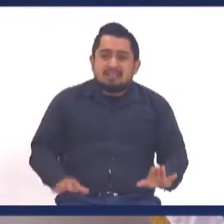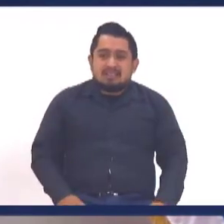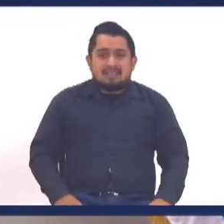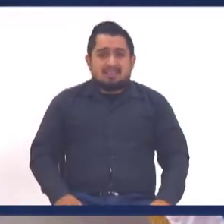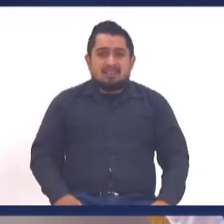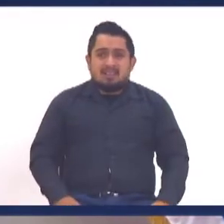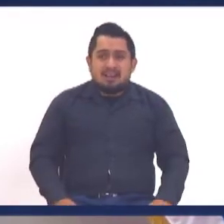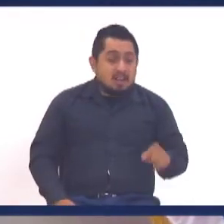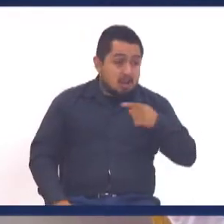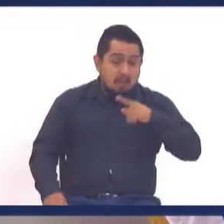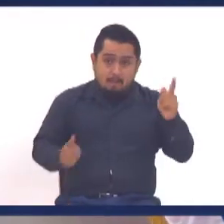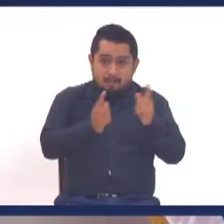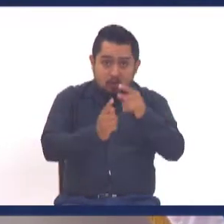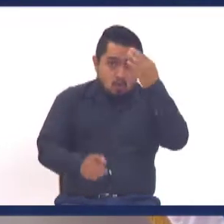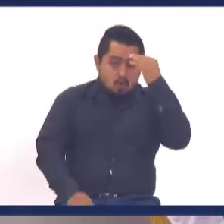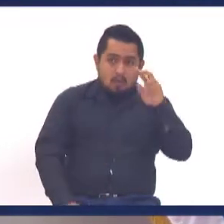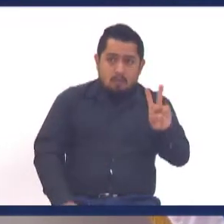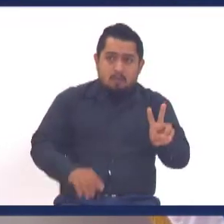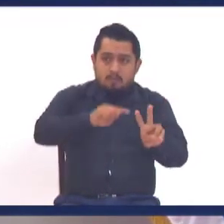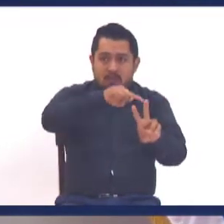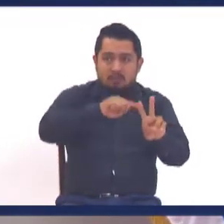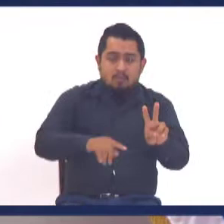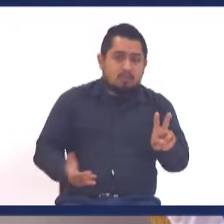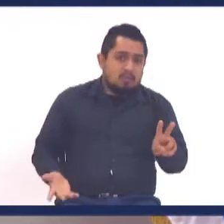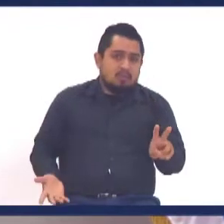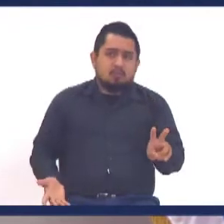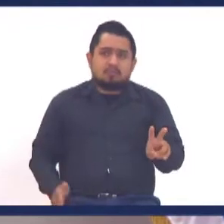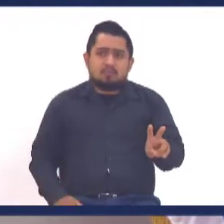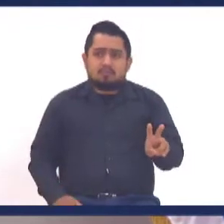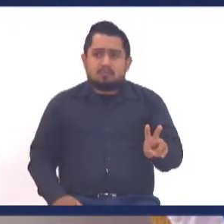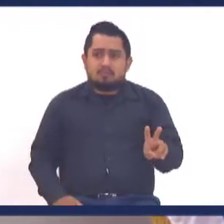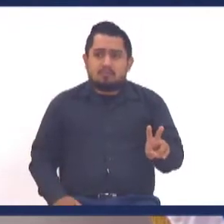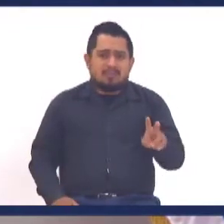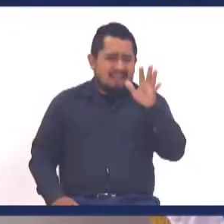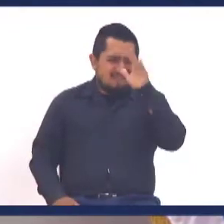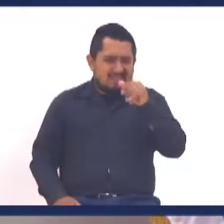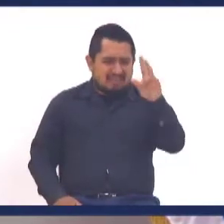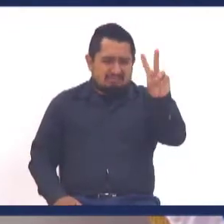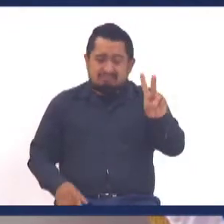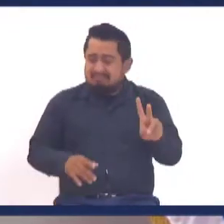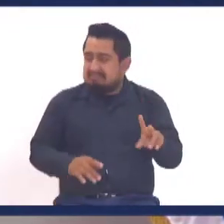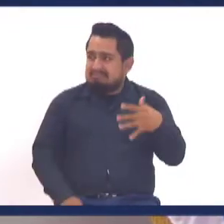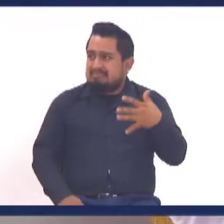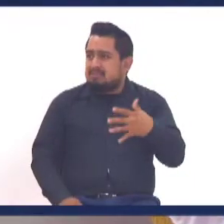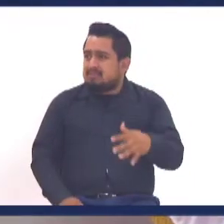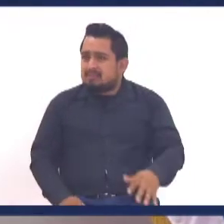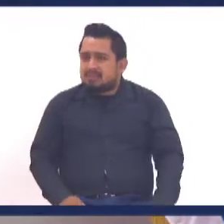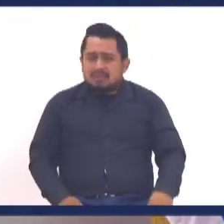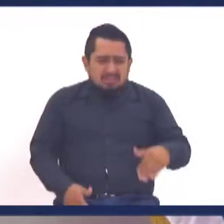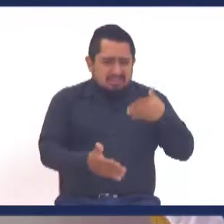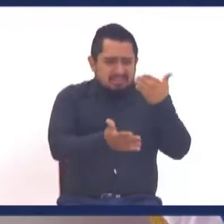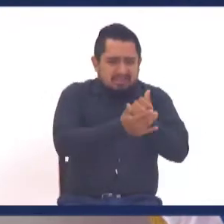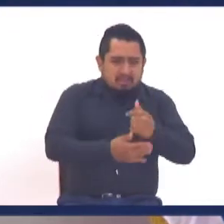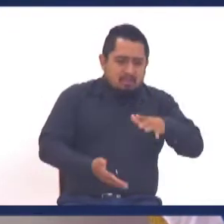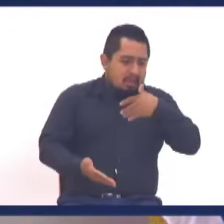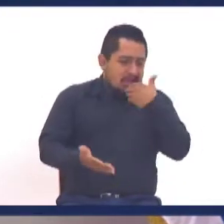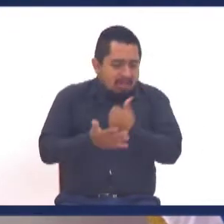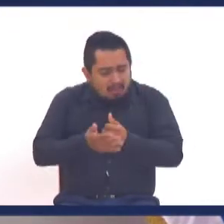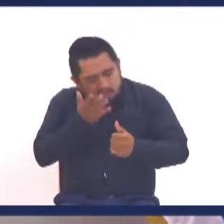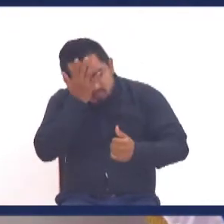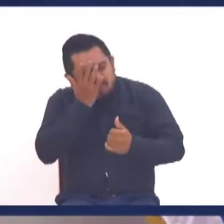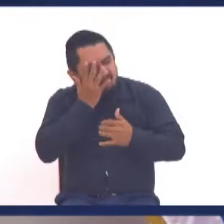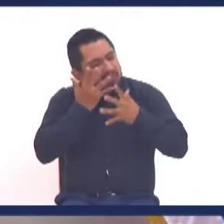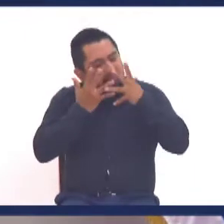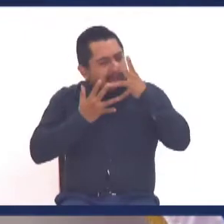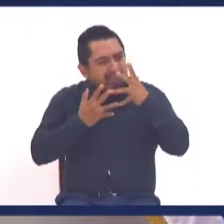ya estaba con la muchacha por la cual lloraba que ella por cierto nada que ver como que la botaron chiquita a ella o le dieron